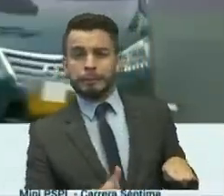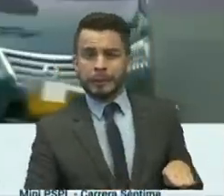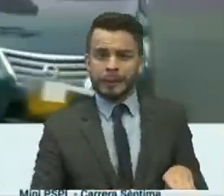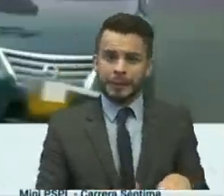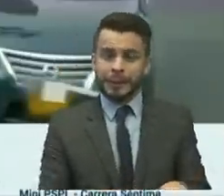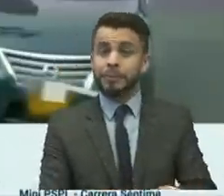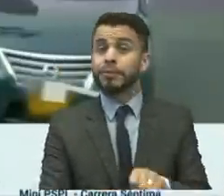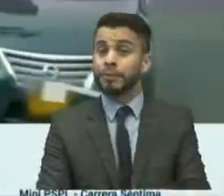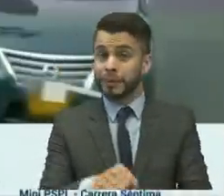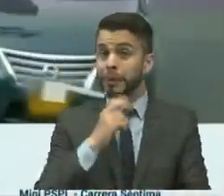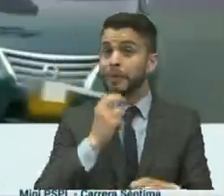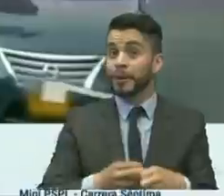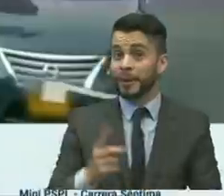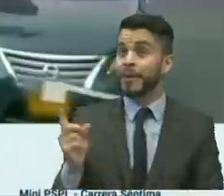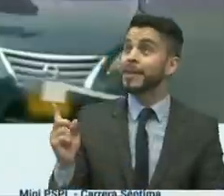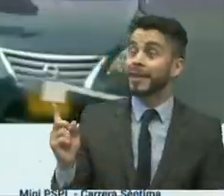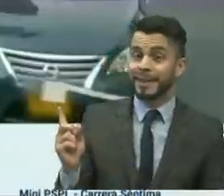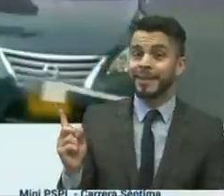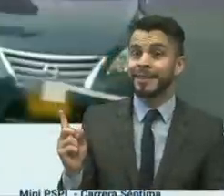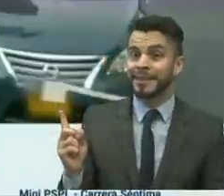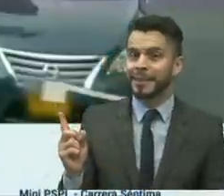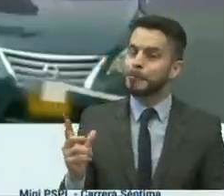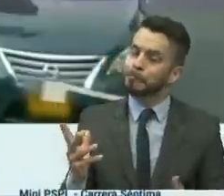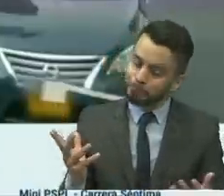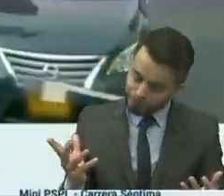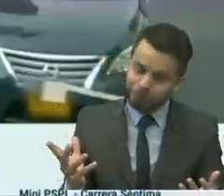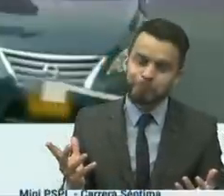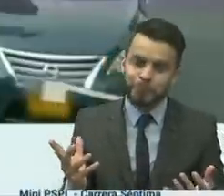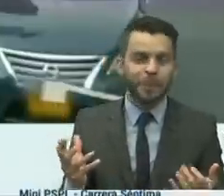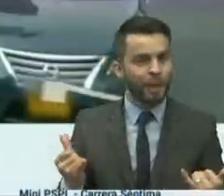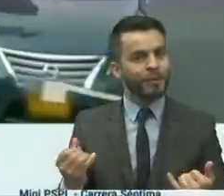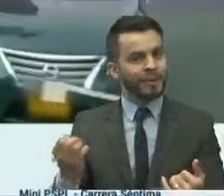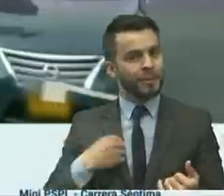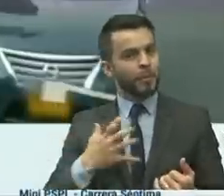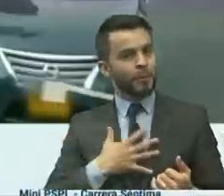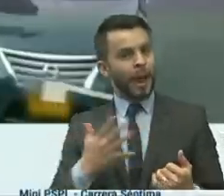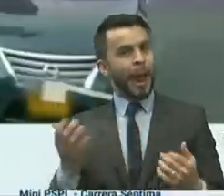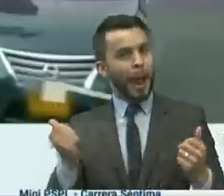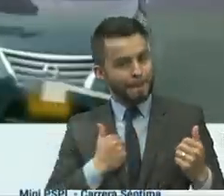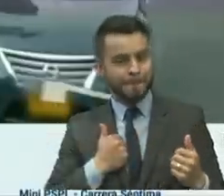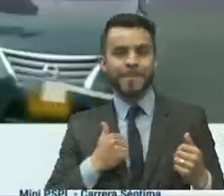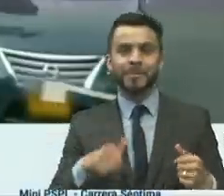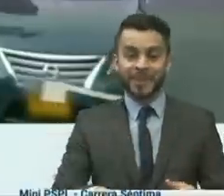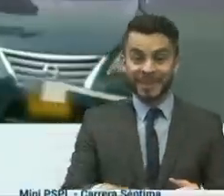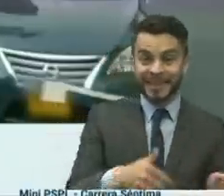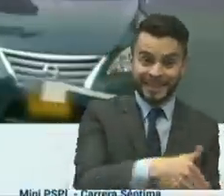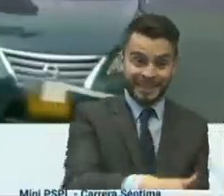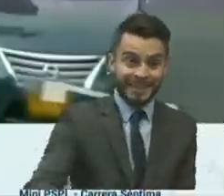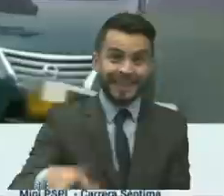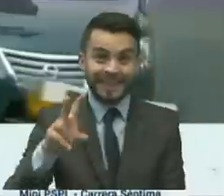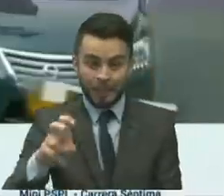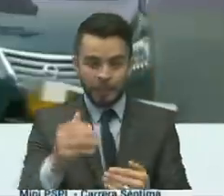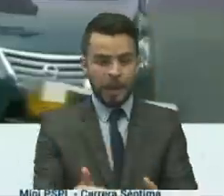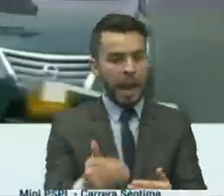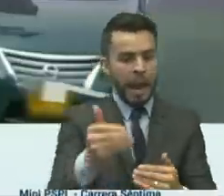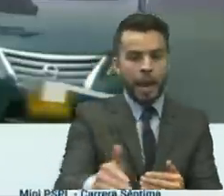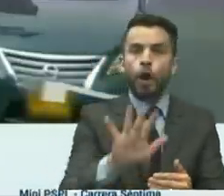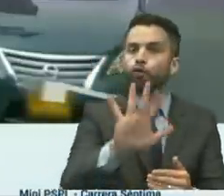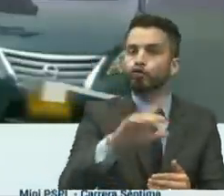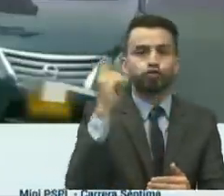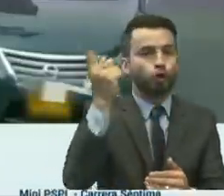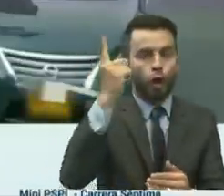Y aquí hay una gran oportunidad de implementar carriles bici que son seguras y